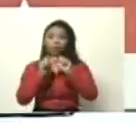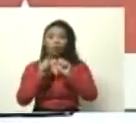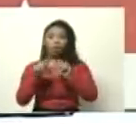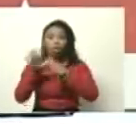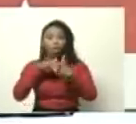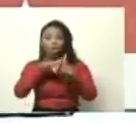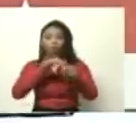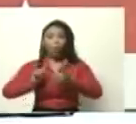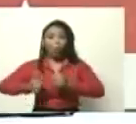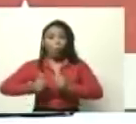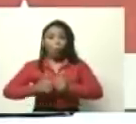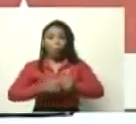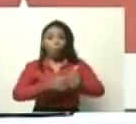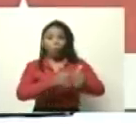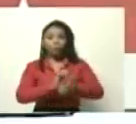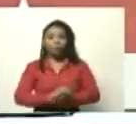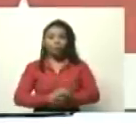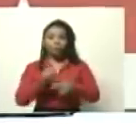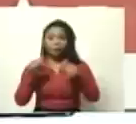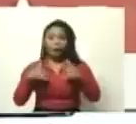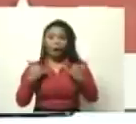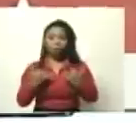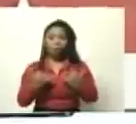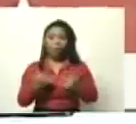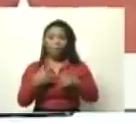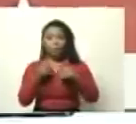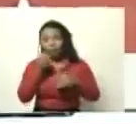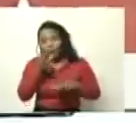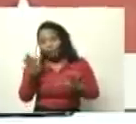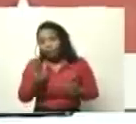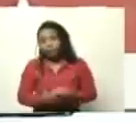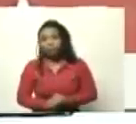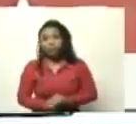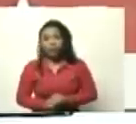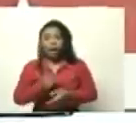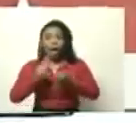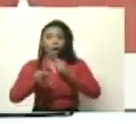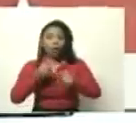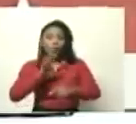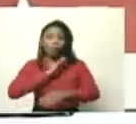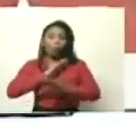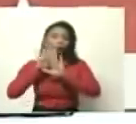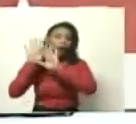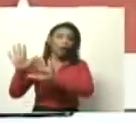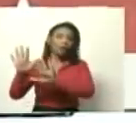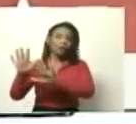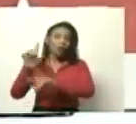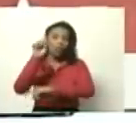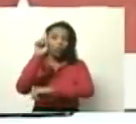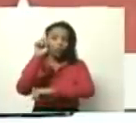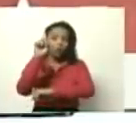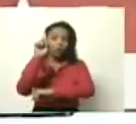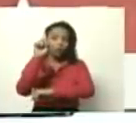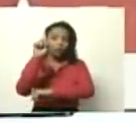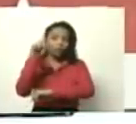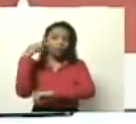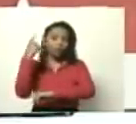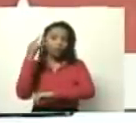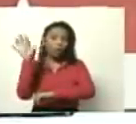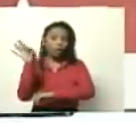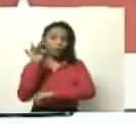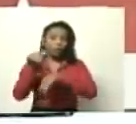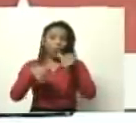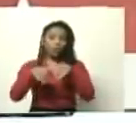perseguidos a estas alturas. Pero bueno, es cosa de ello. Pero una sola elección, la sola elección